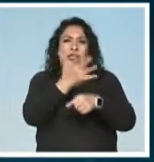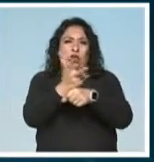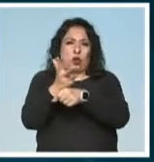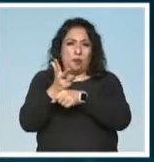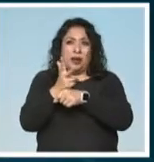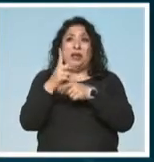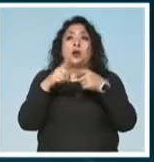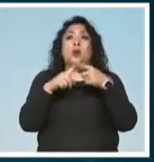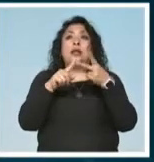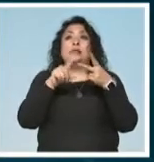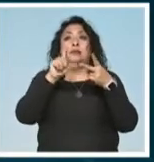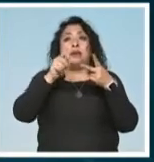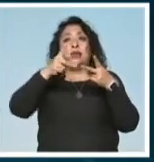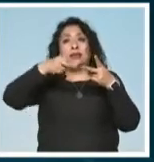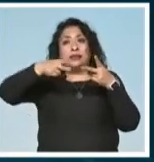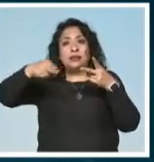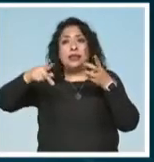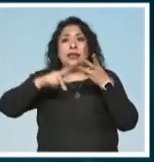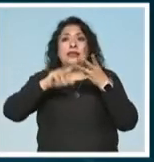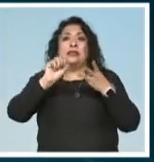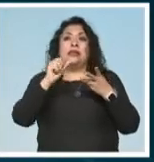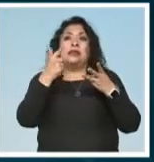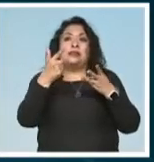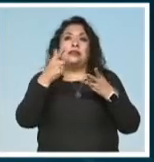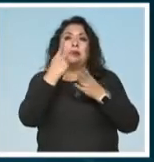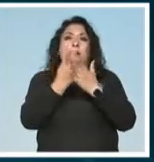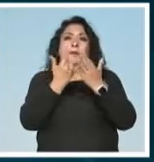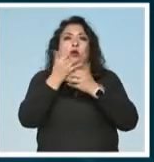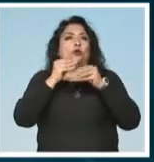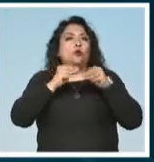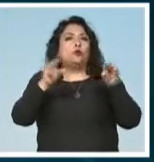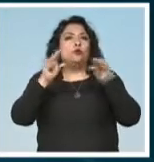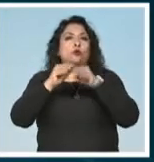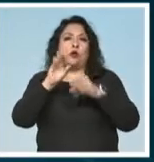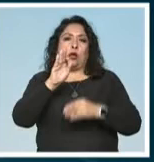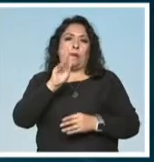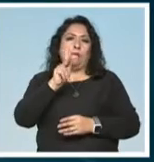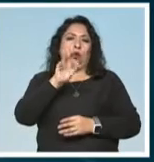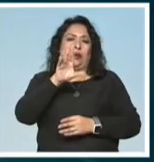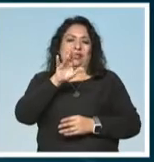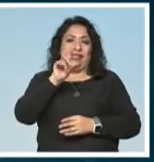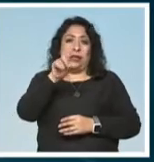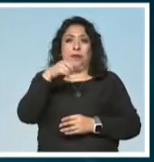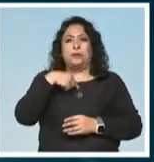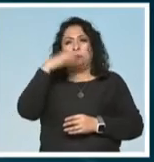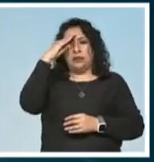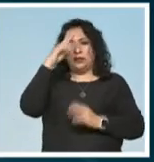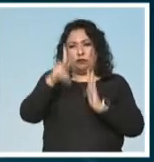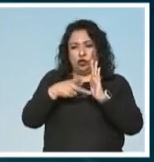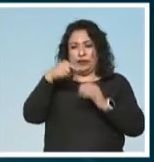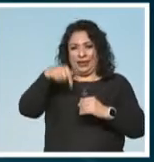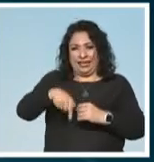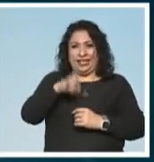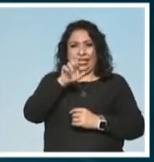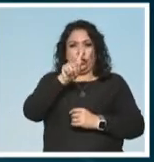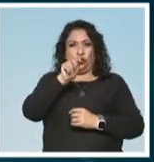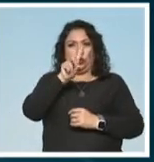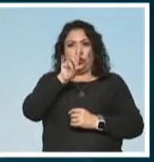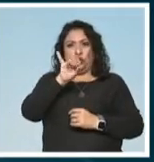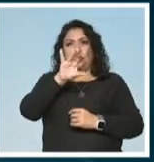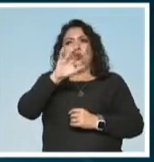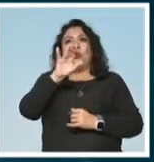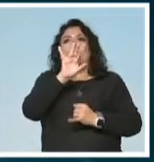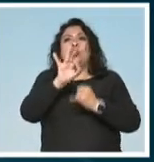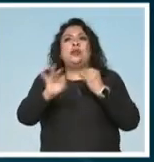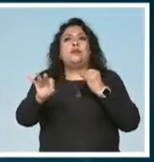largometrajes, 20 series y 67 proyectos publicitarios. Volvamos a pensar que los estudios Churubusco es el último